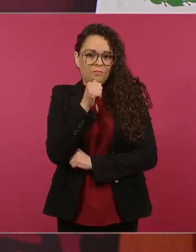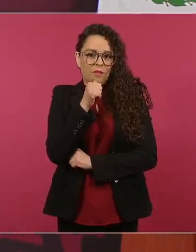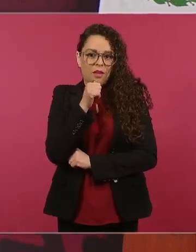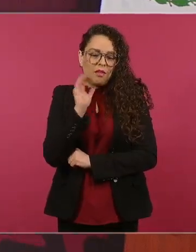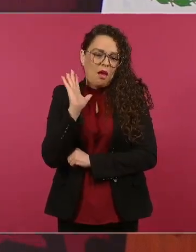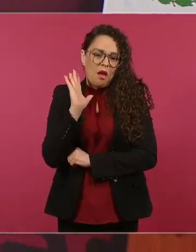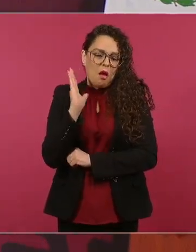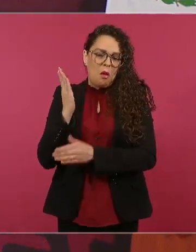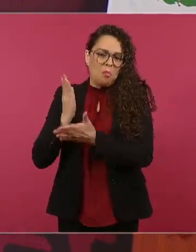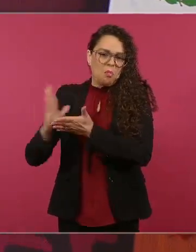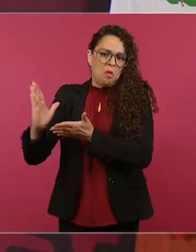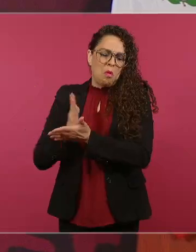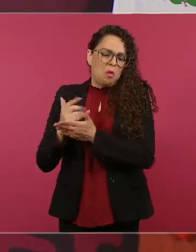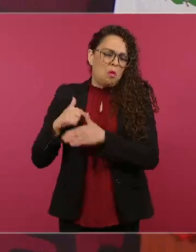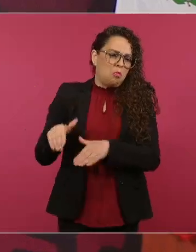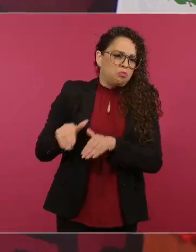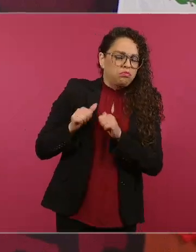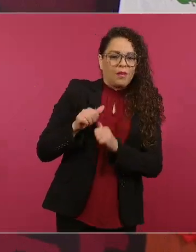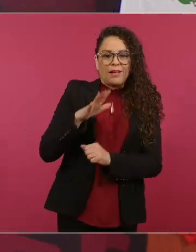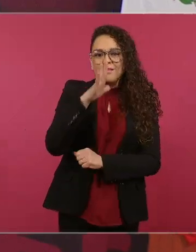aislarnos.